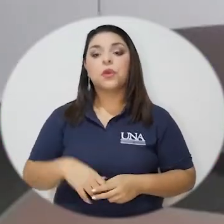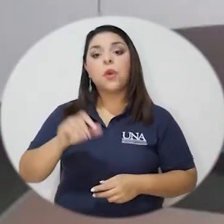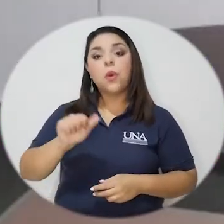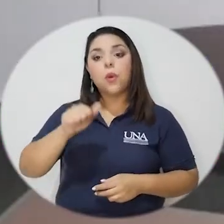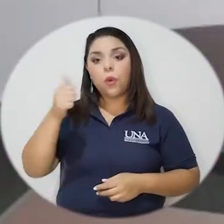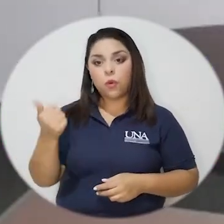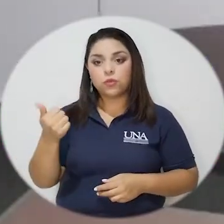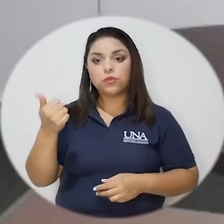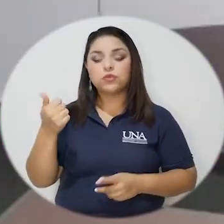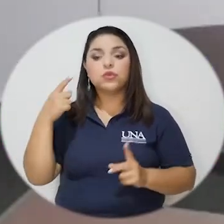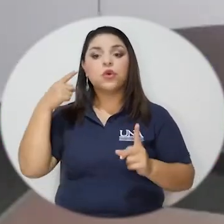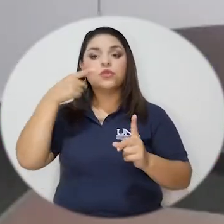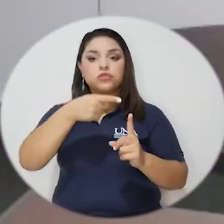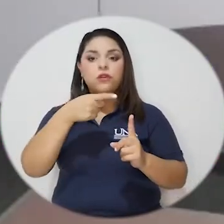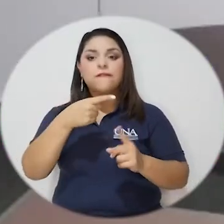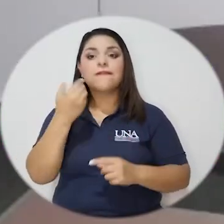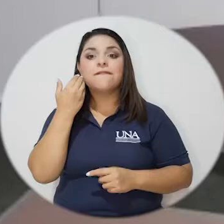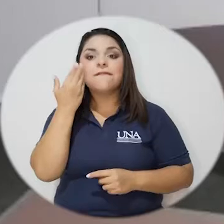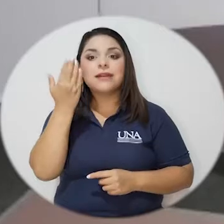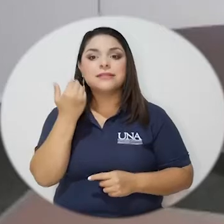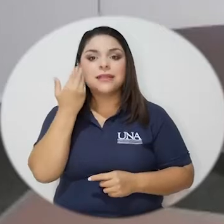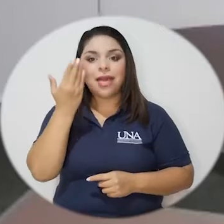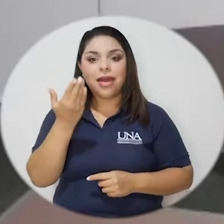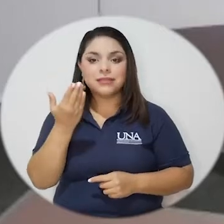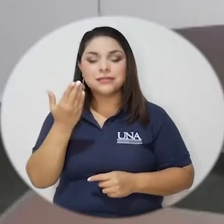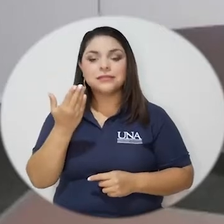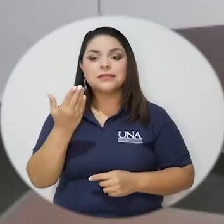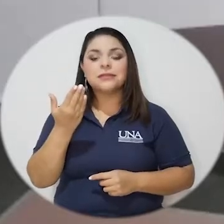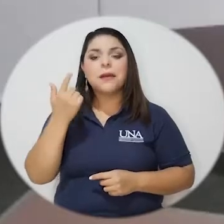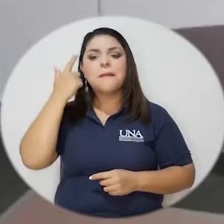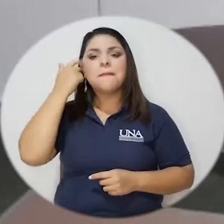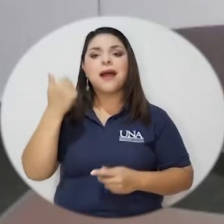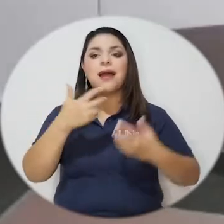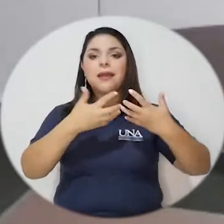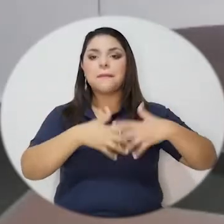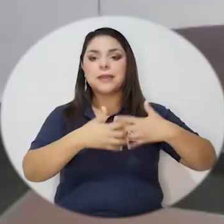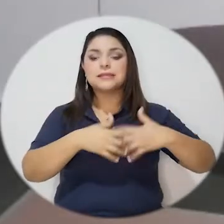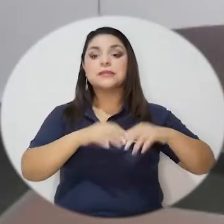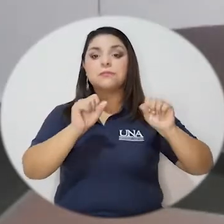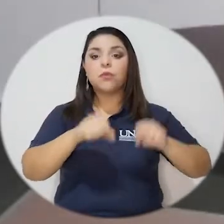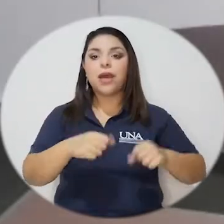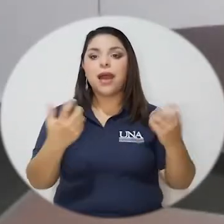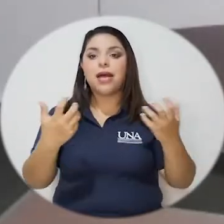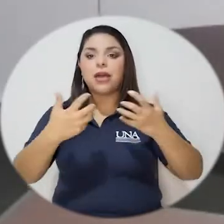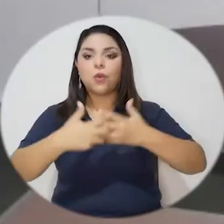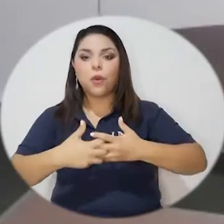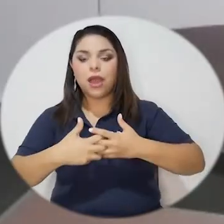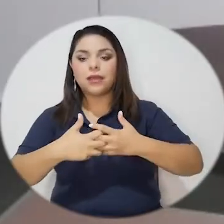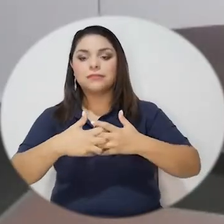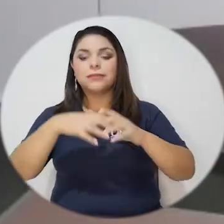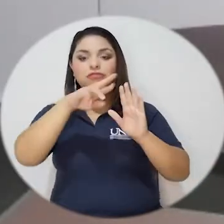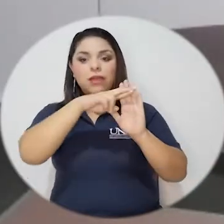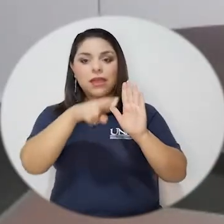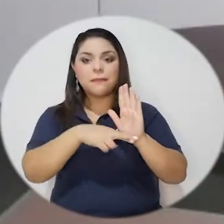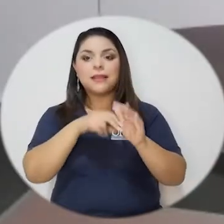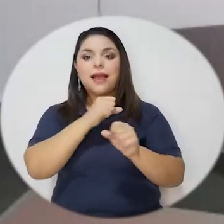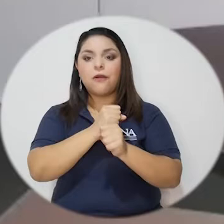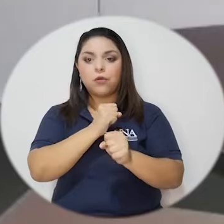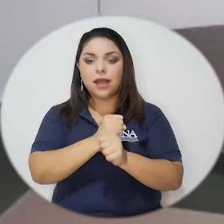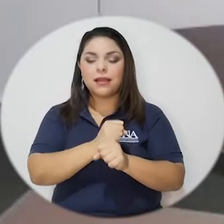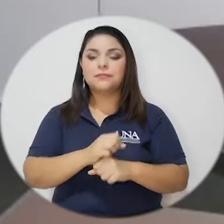otros tienen que ver con facilidades para que las empresas puedan adecuar el régimen laboral,